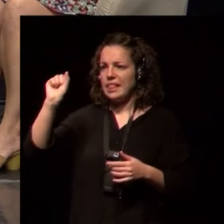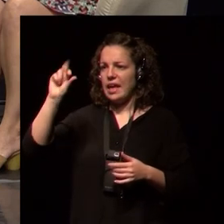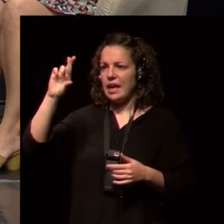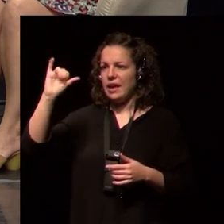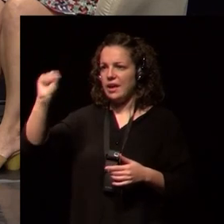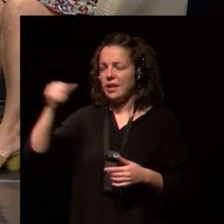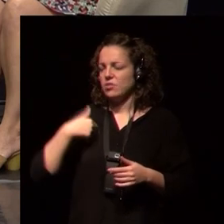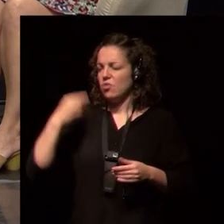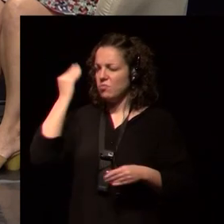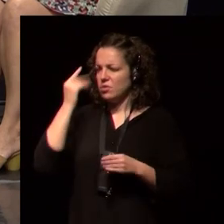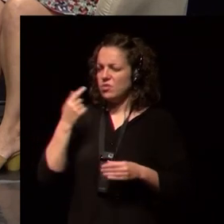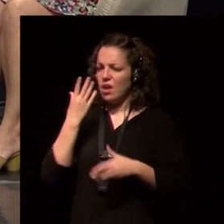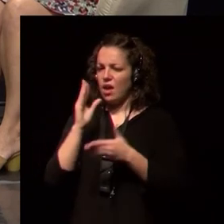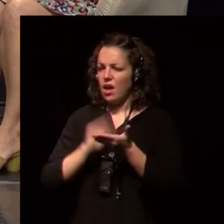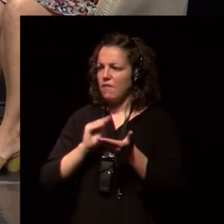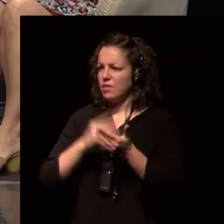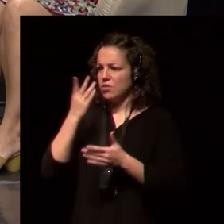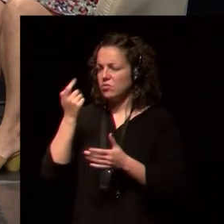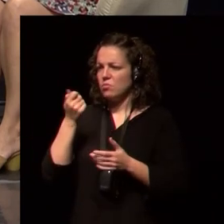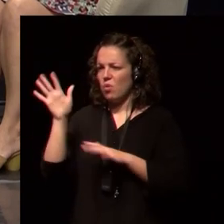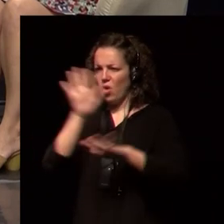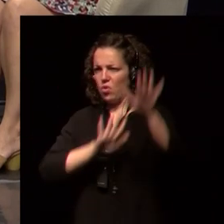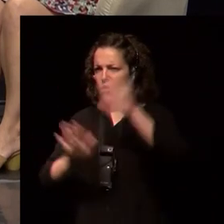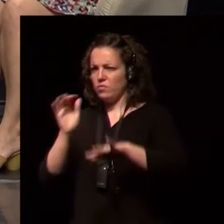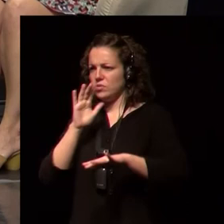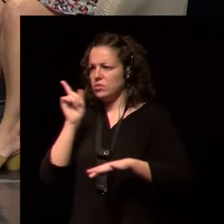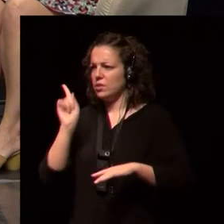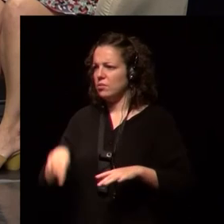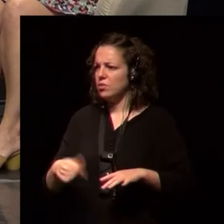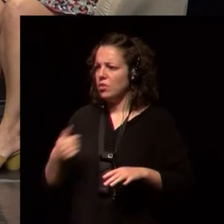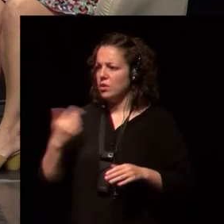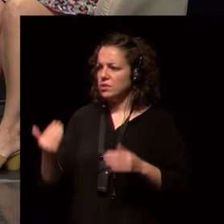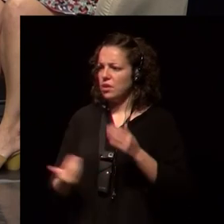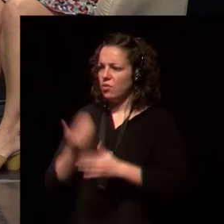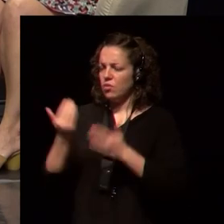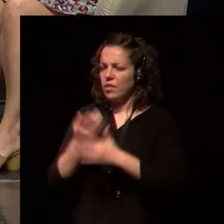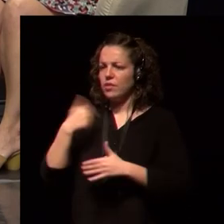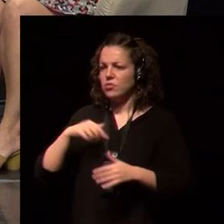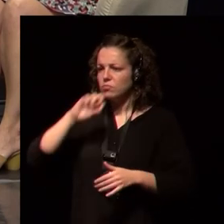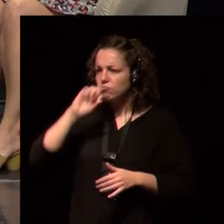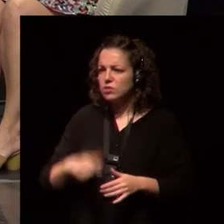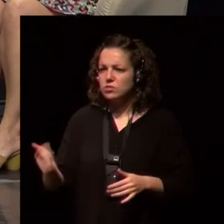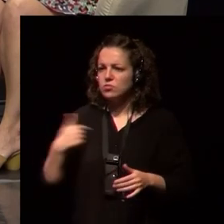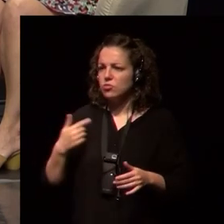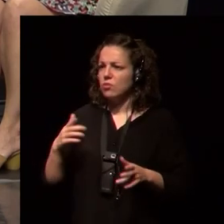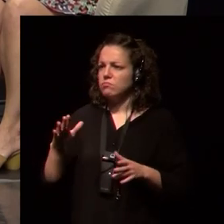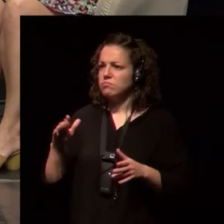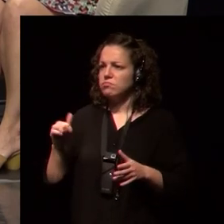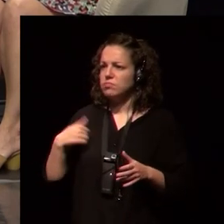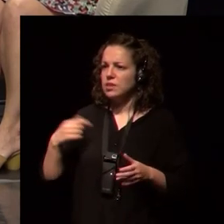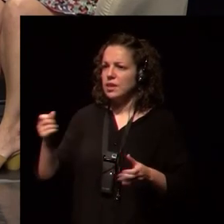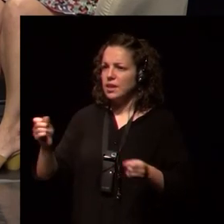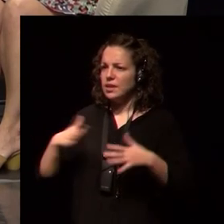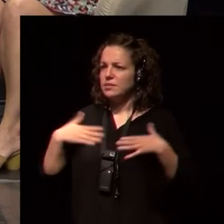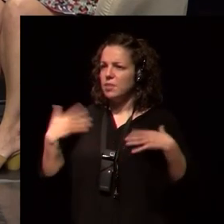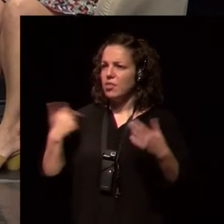mucha confusión. Y también agradecer que toda la inspiración de todos estos días, por eso soy una fan de estas jornadas, me las llevo